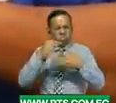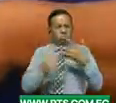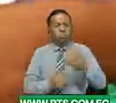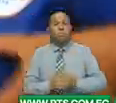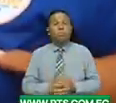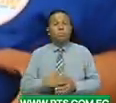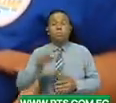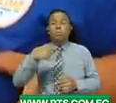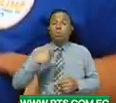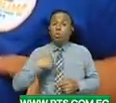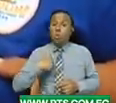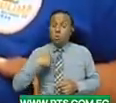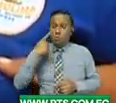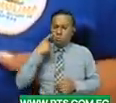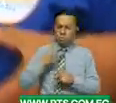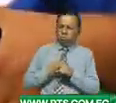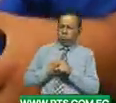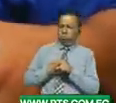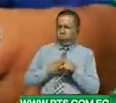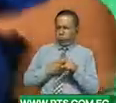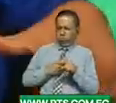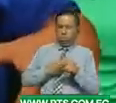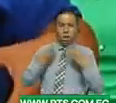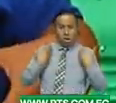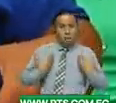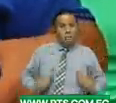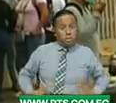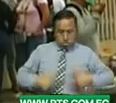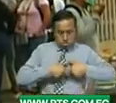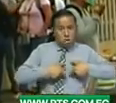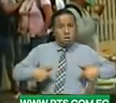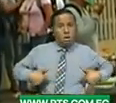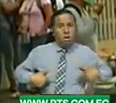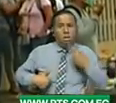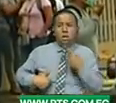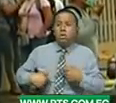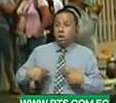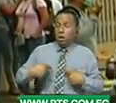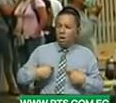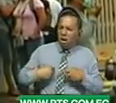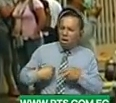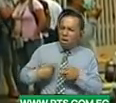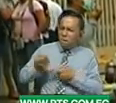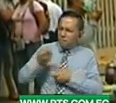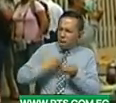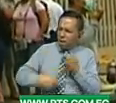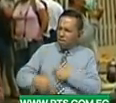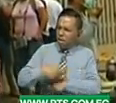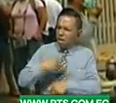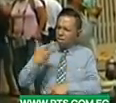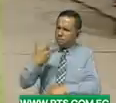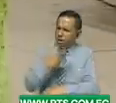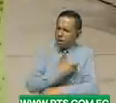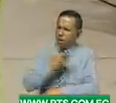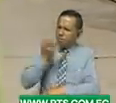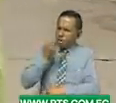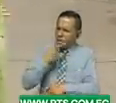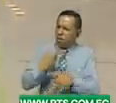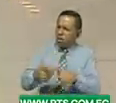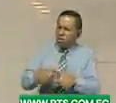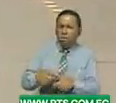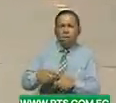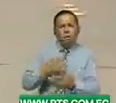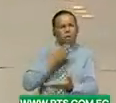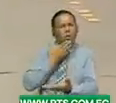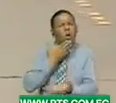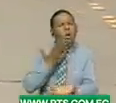visto con camisetas que dice vendemos insumos. Discúlpeme, yo para vender insumos tengo que tener permiso, supuestamente que no